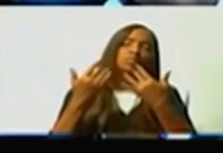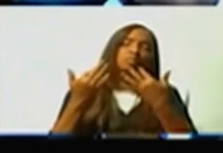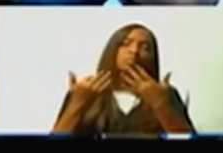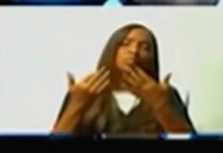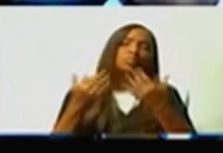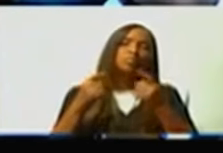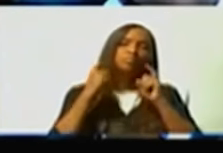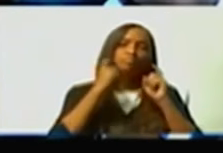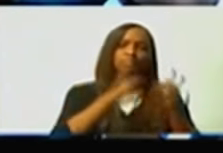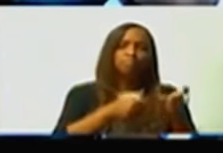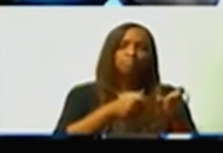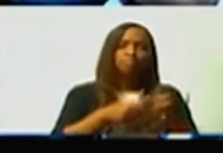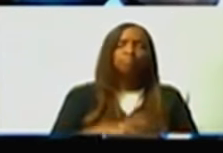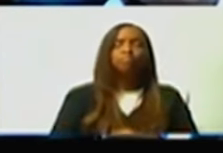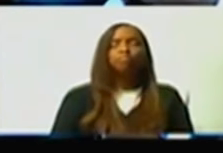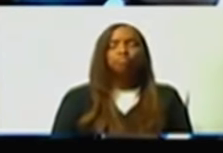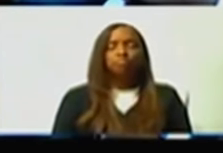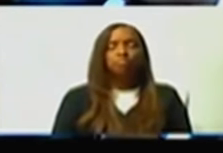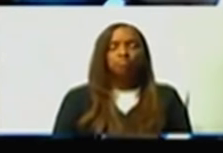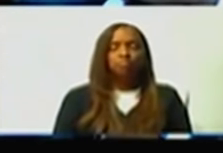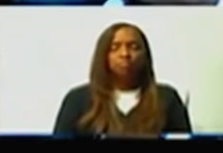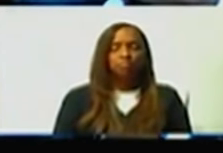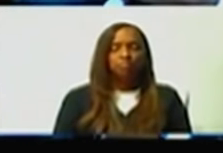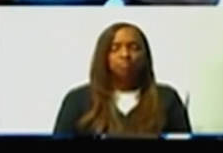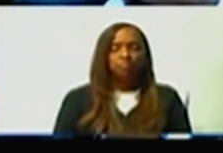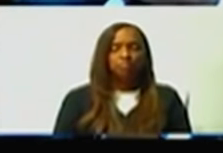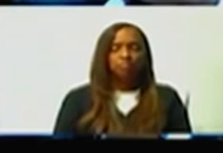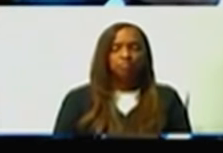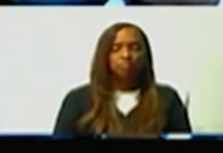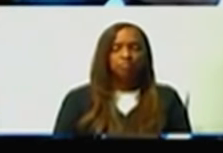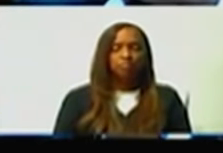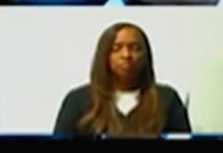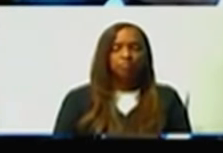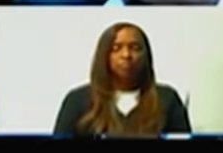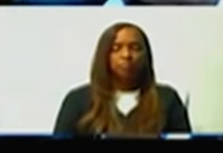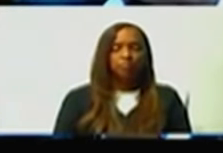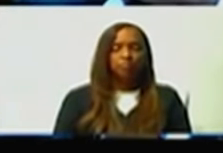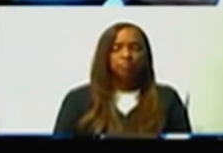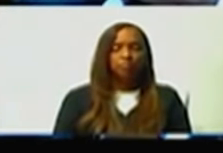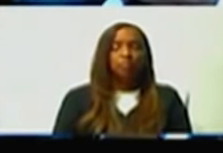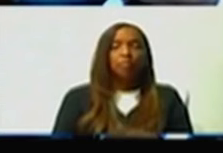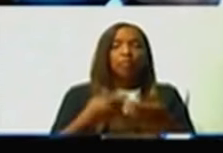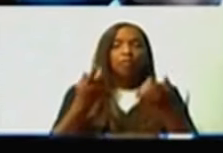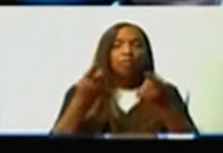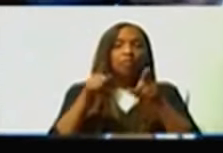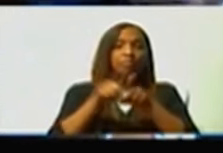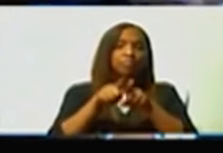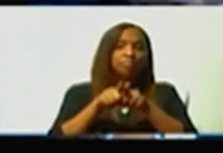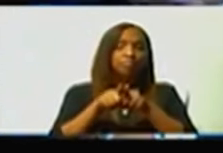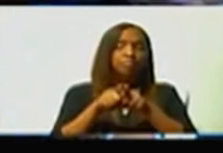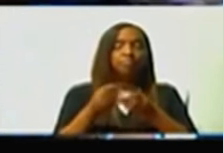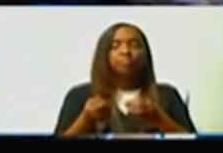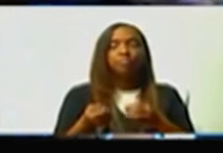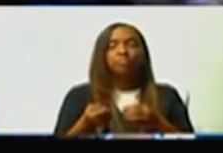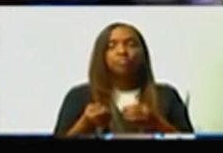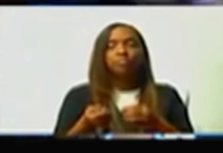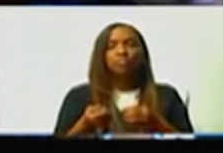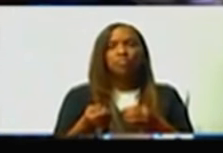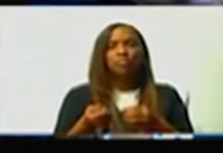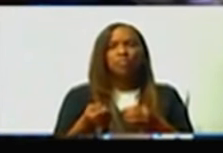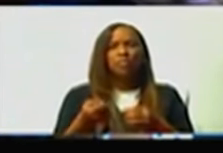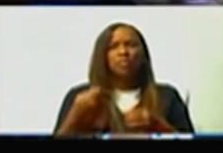dominicano. Finalmente, señor presidente, nos unimos al dolor que embarga a la familia